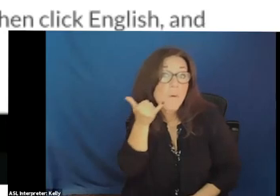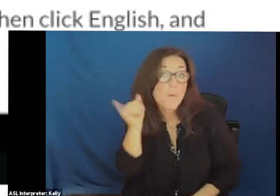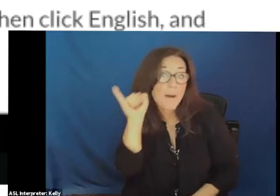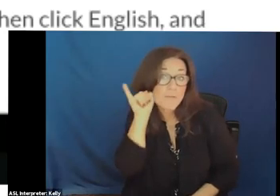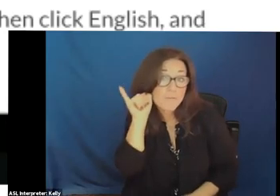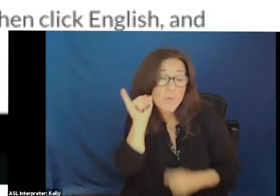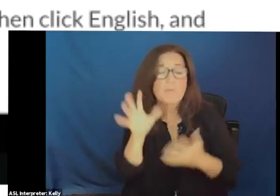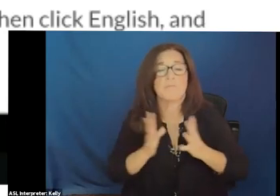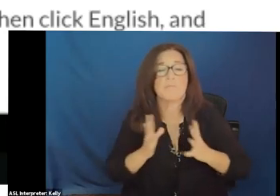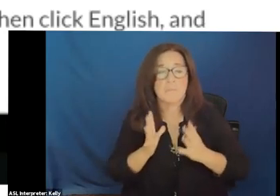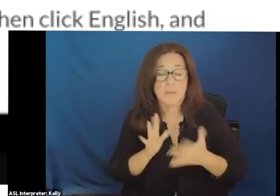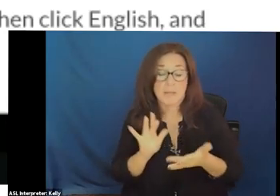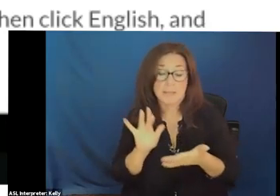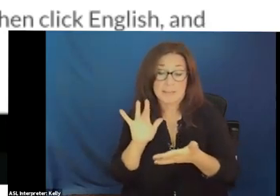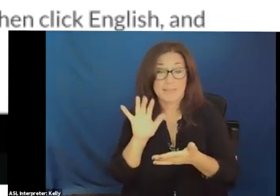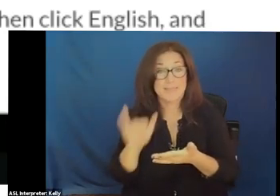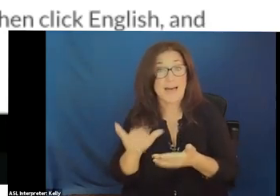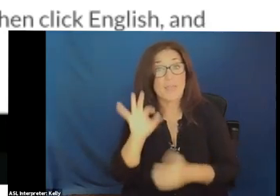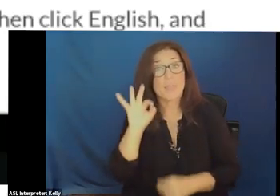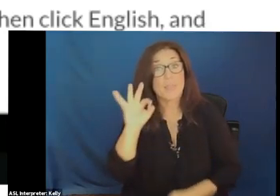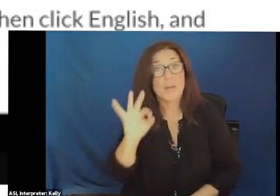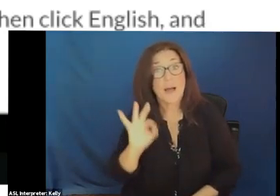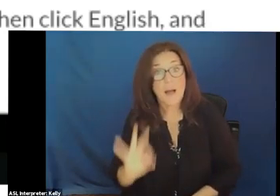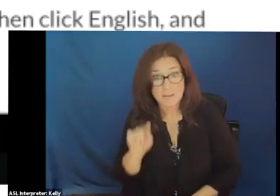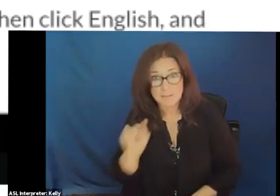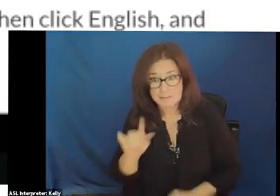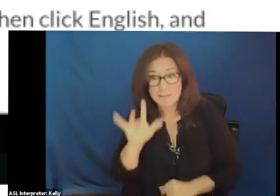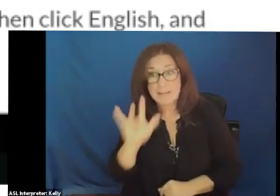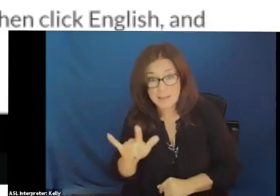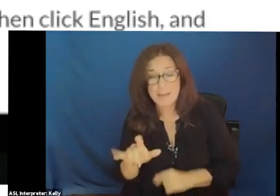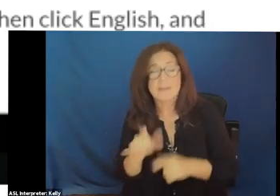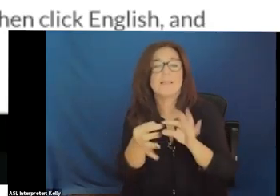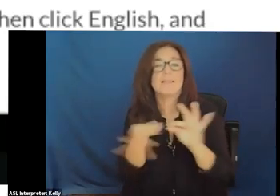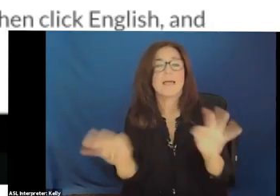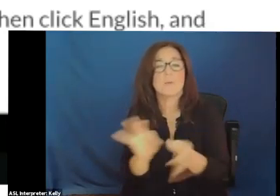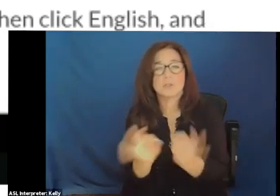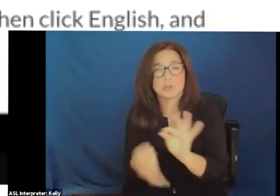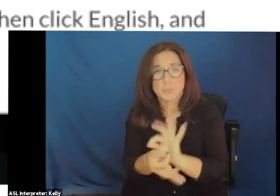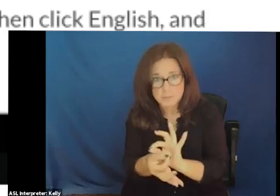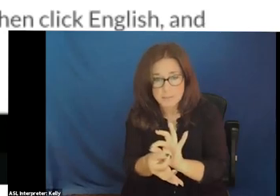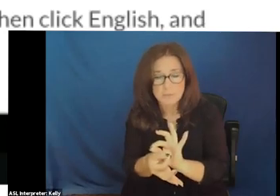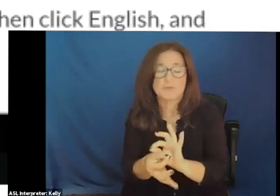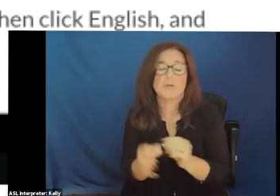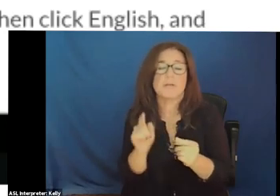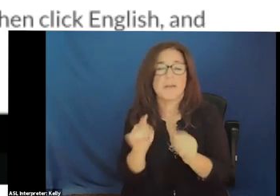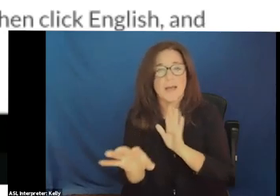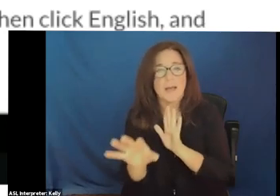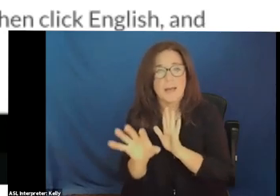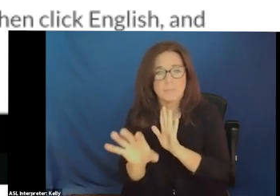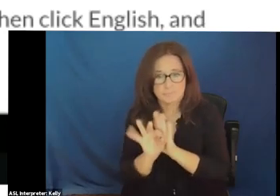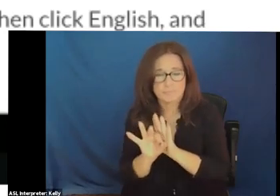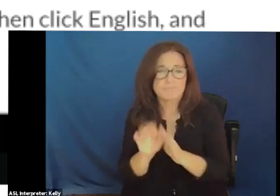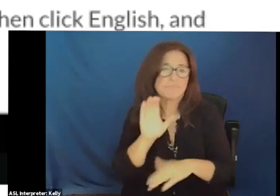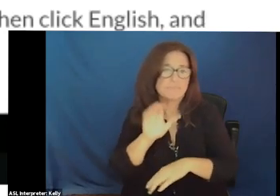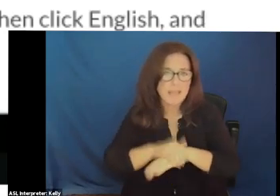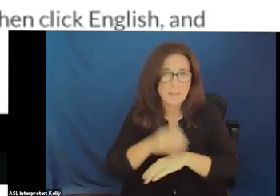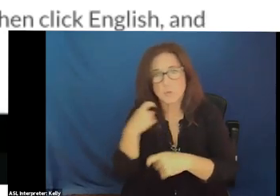inglés inyectan en conexión con dos pitbulls convertir la aurícula en spiderman page